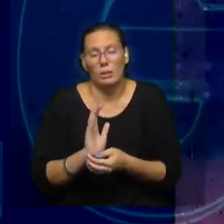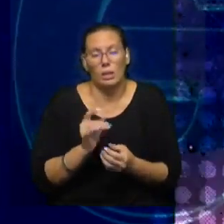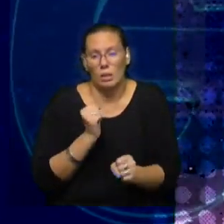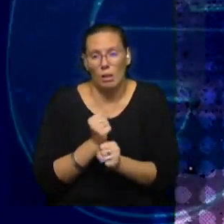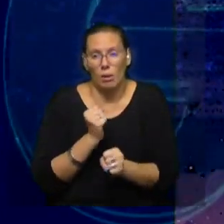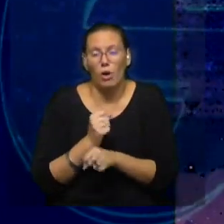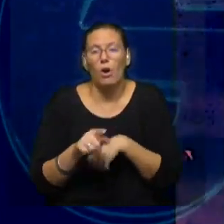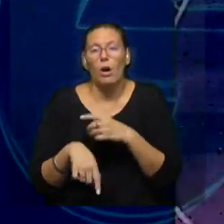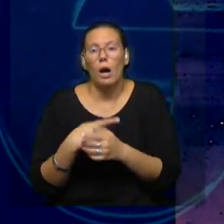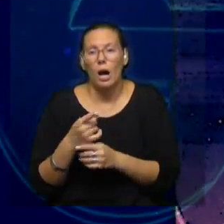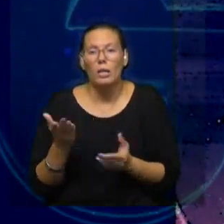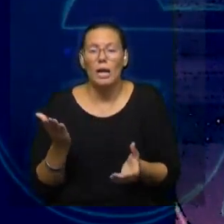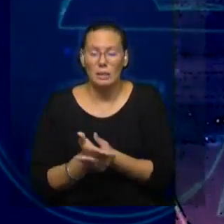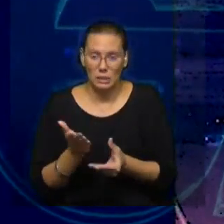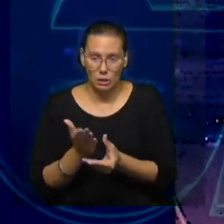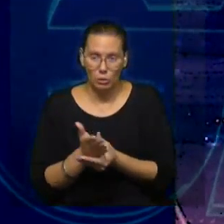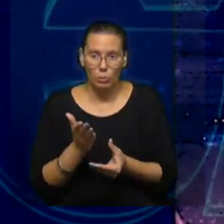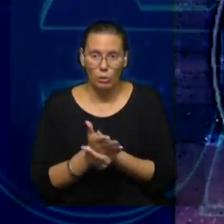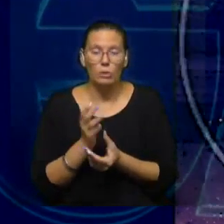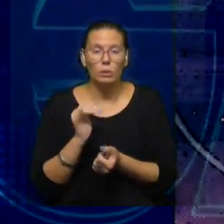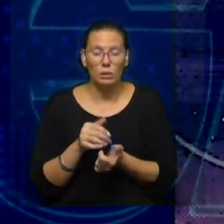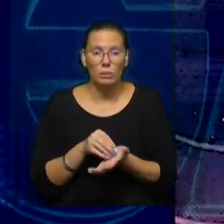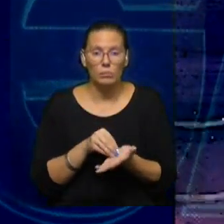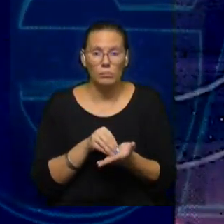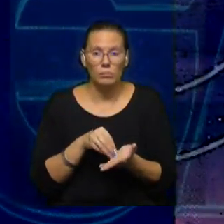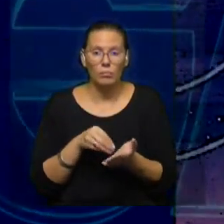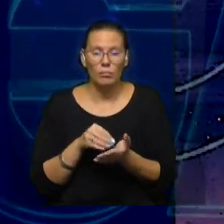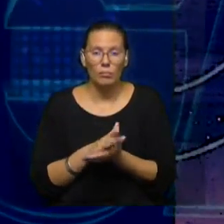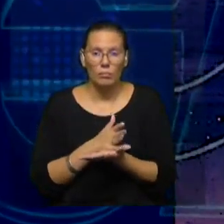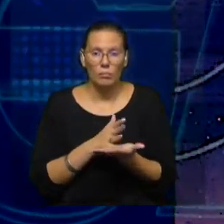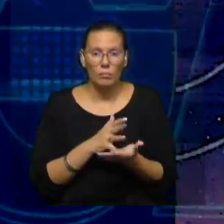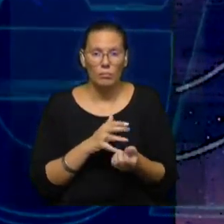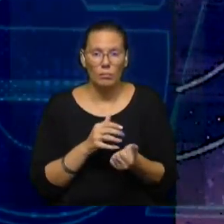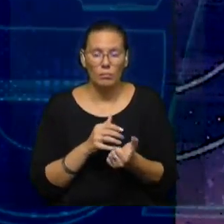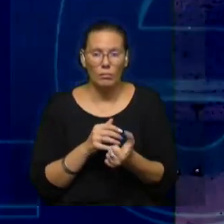claro. hay un archivo, por supuesto, hay